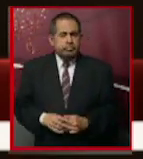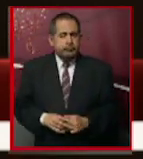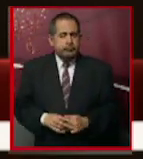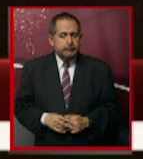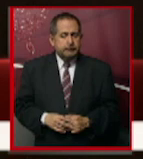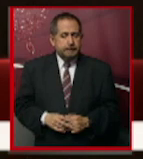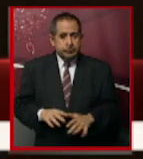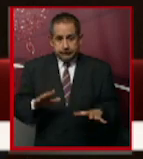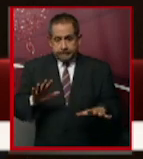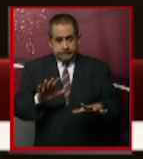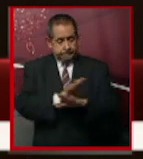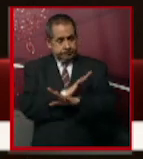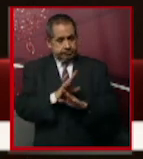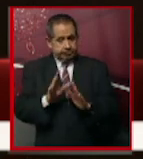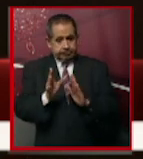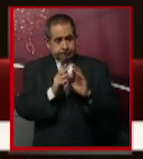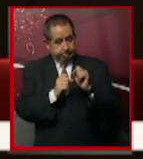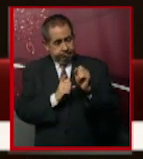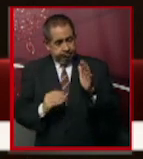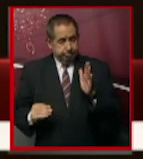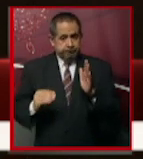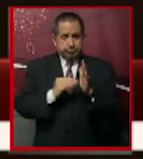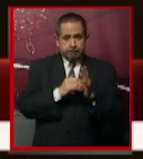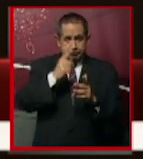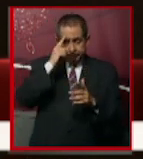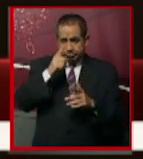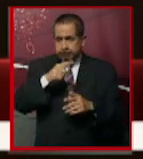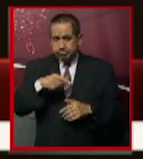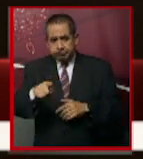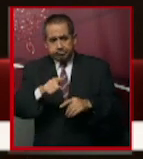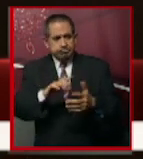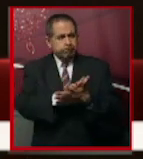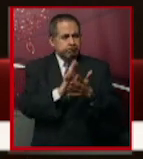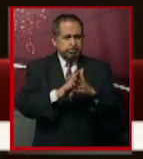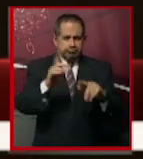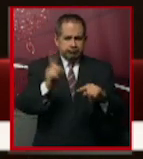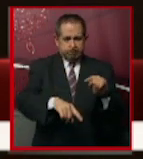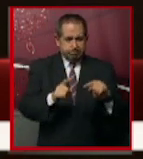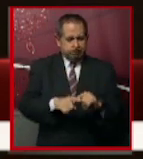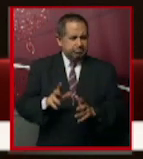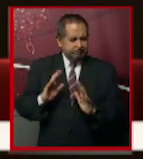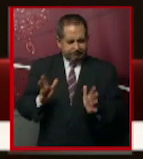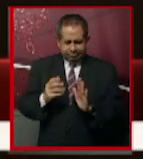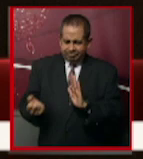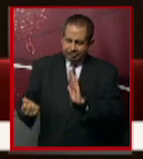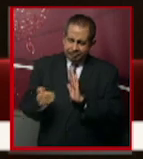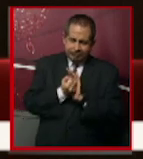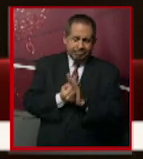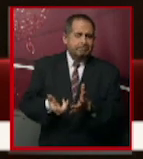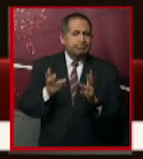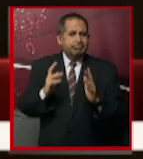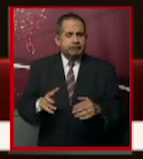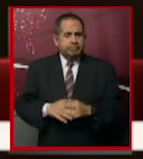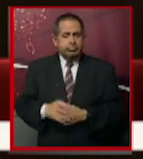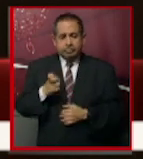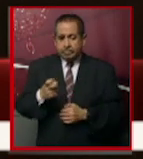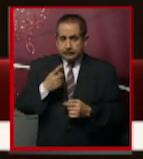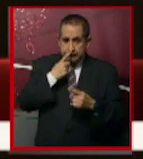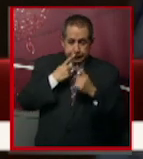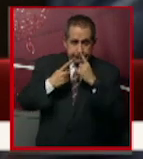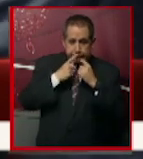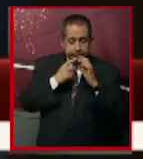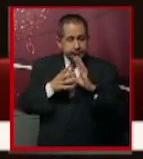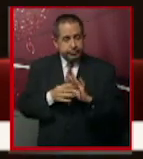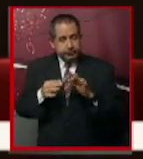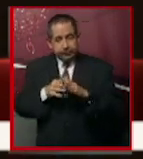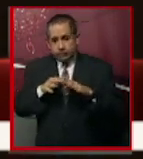Las reformas para combatir frontalmente a la delincuencia ya son vigentes. Han sido los temas más ampliamente